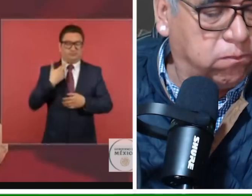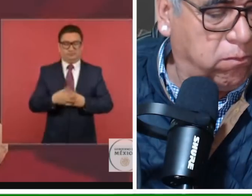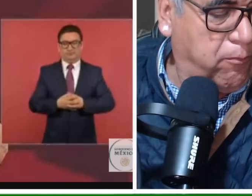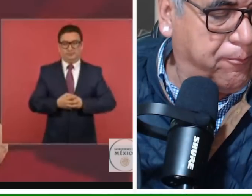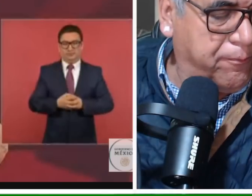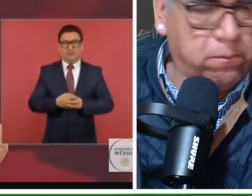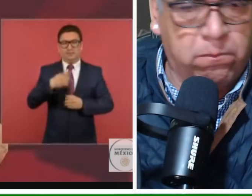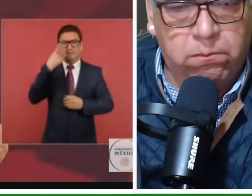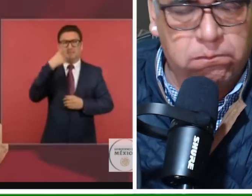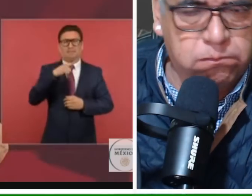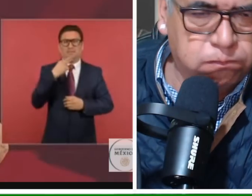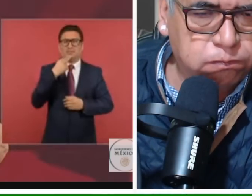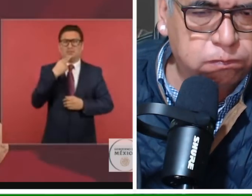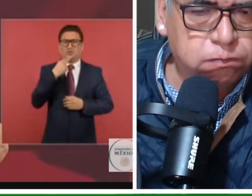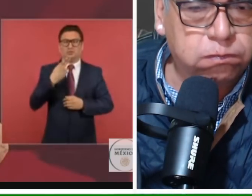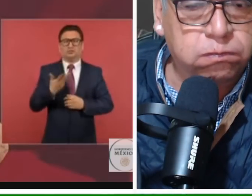para